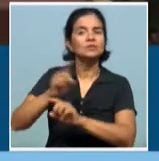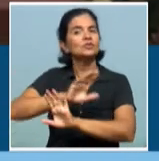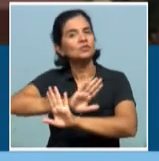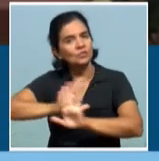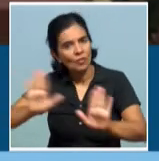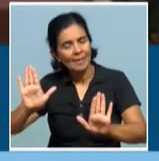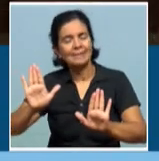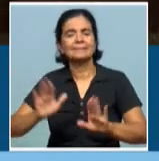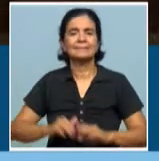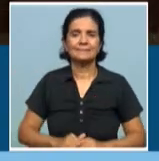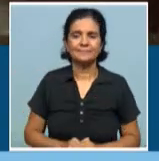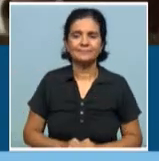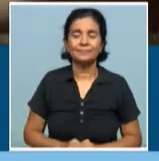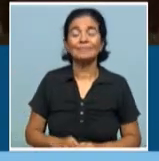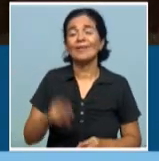Y